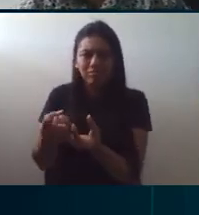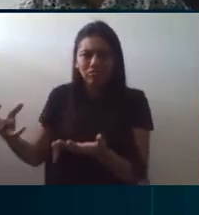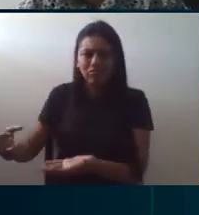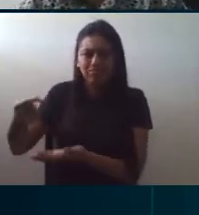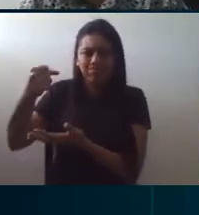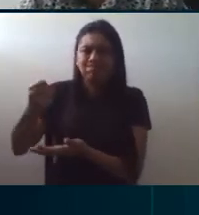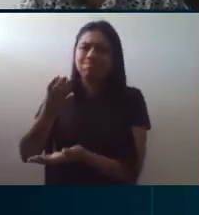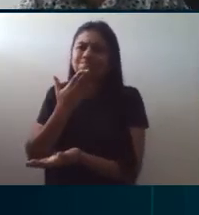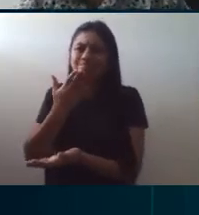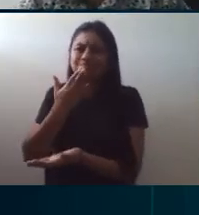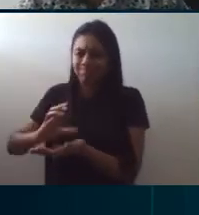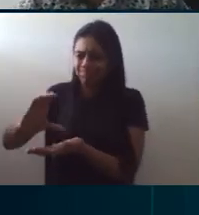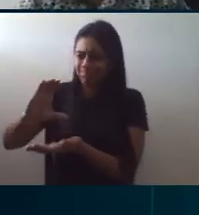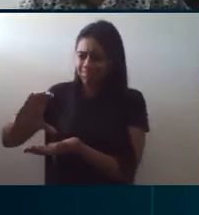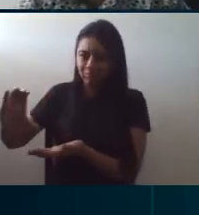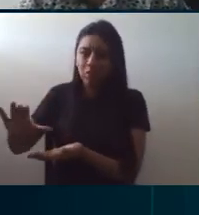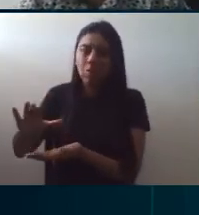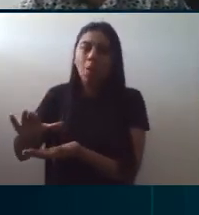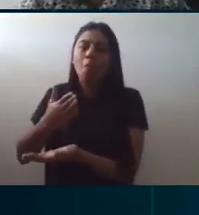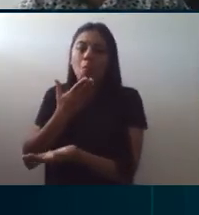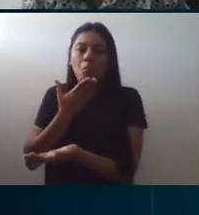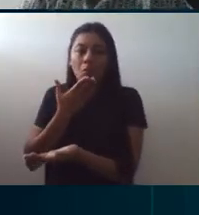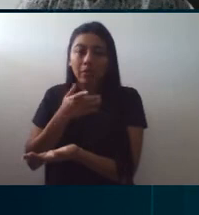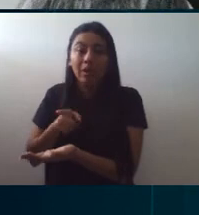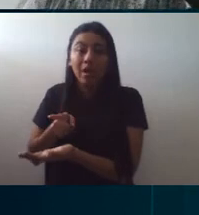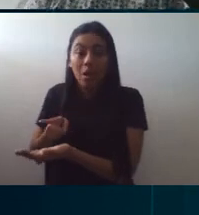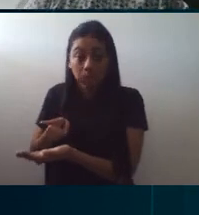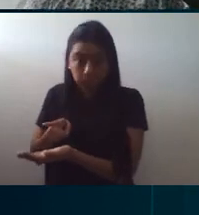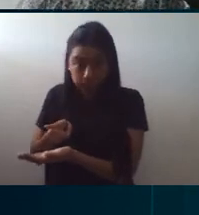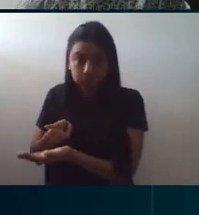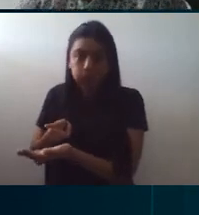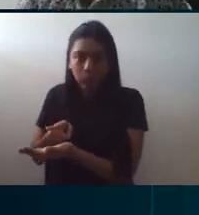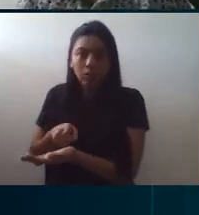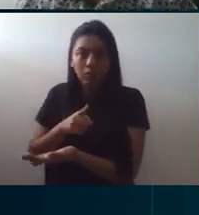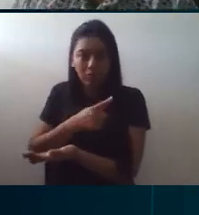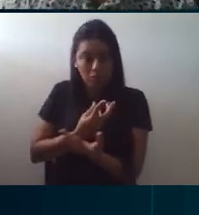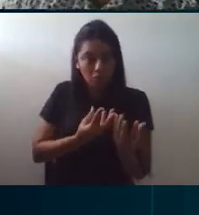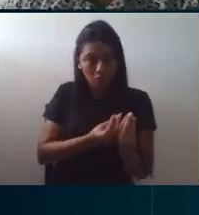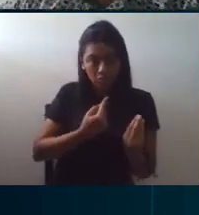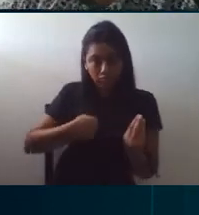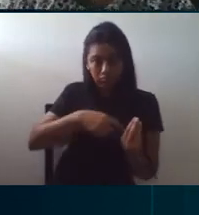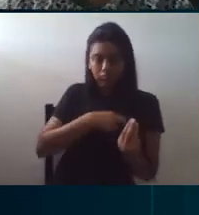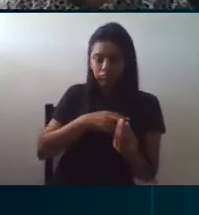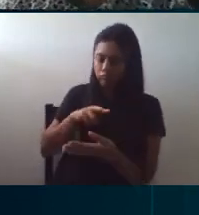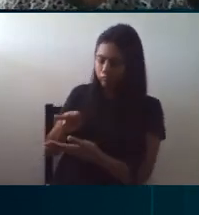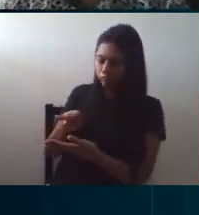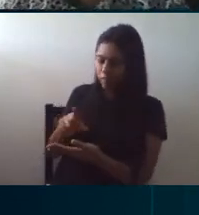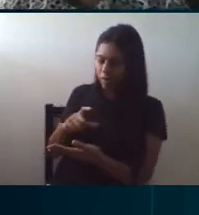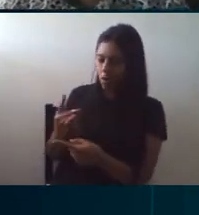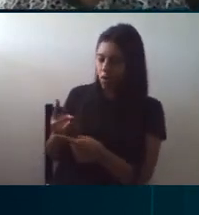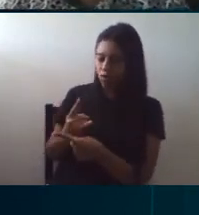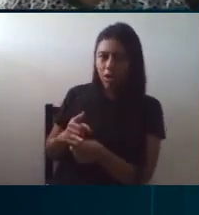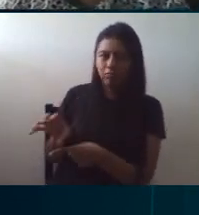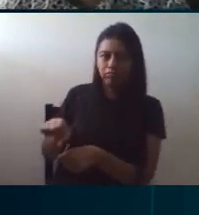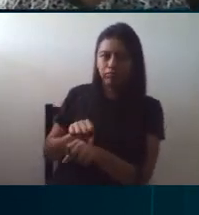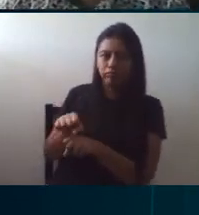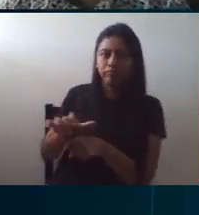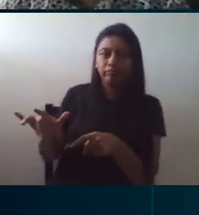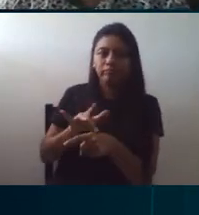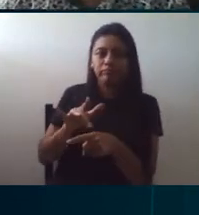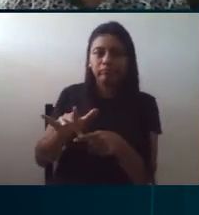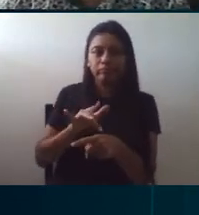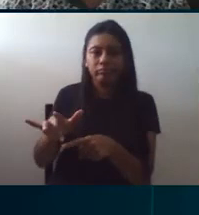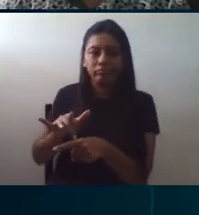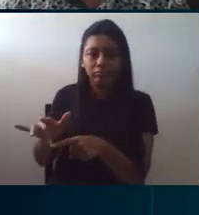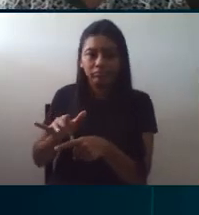hacer, pues, modelamiento de analítica de textos. Entonces, este ejercicio parte de dos frentes. Poder hacer una clasificación entre lo que es